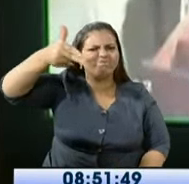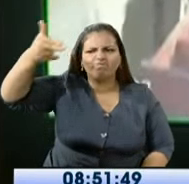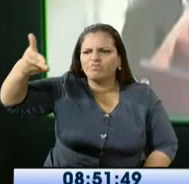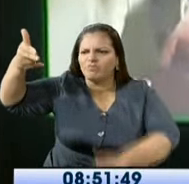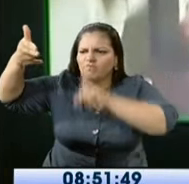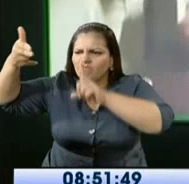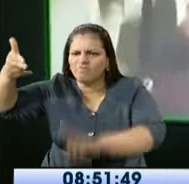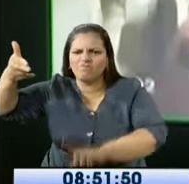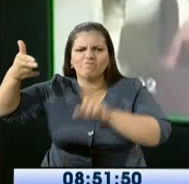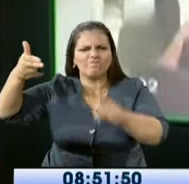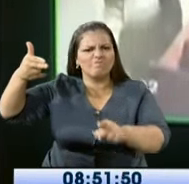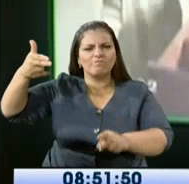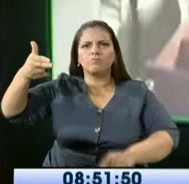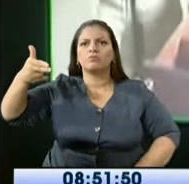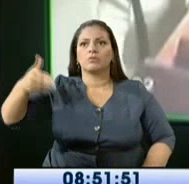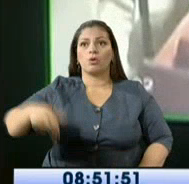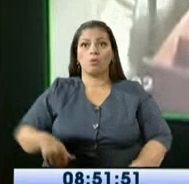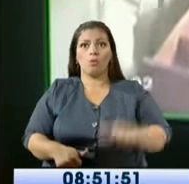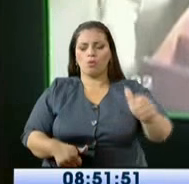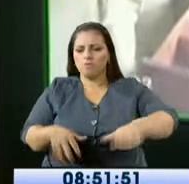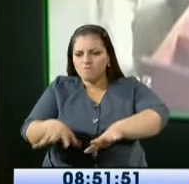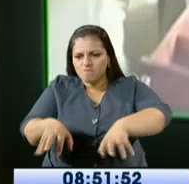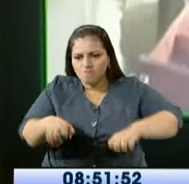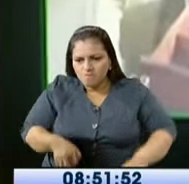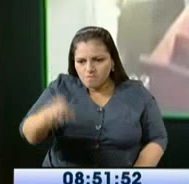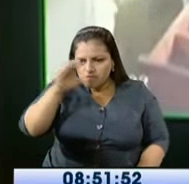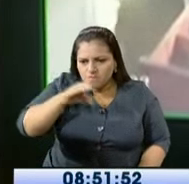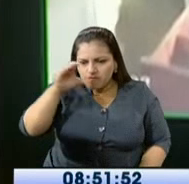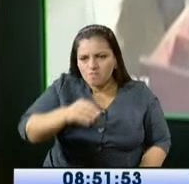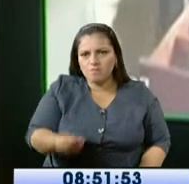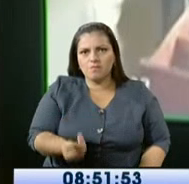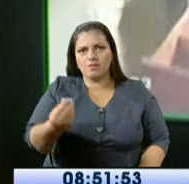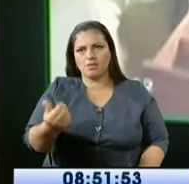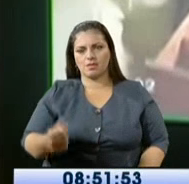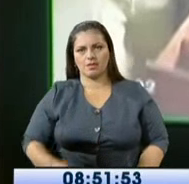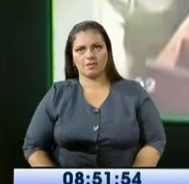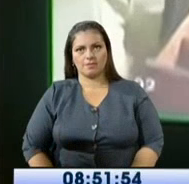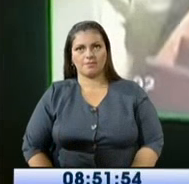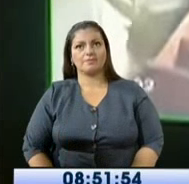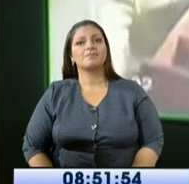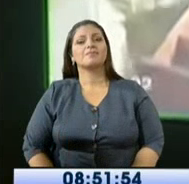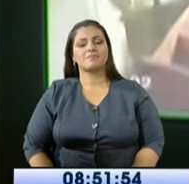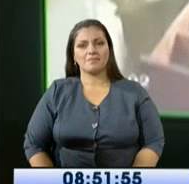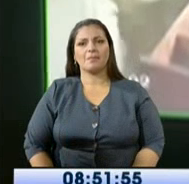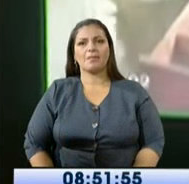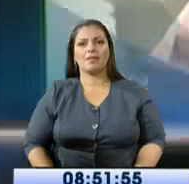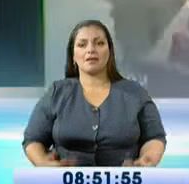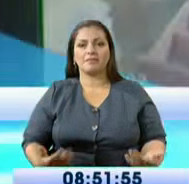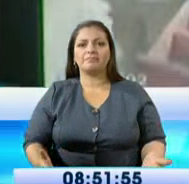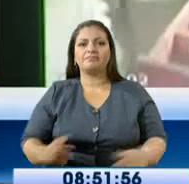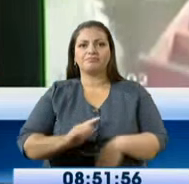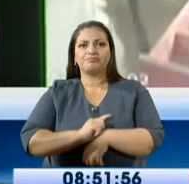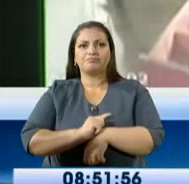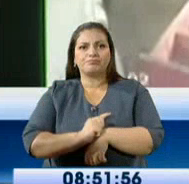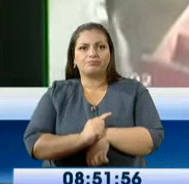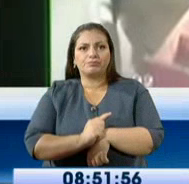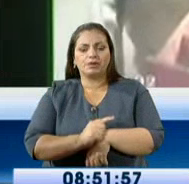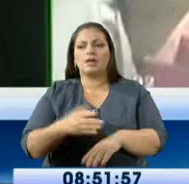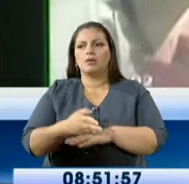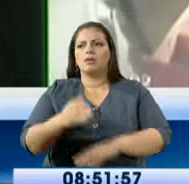acerca enseguida a la caja registradora para obtener ese dinero. Minutos después, los afectados denunciaron el hecho a la policía, que armó un